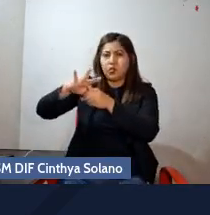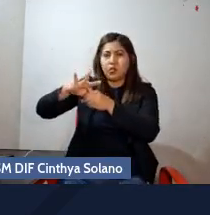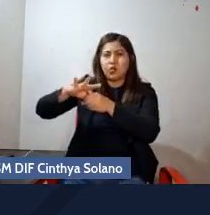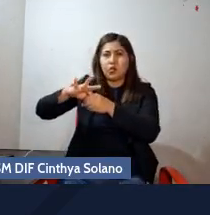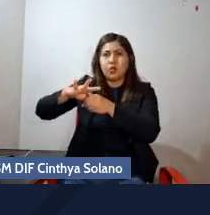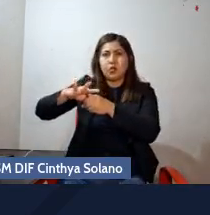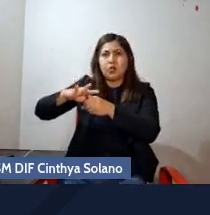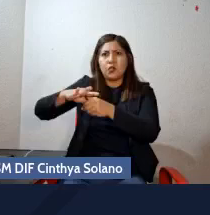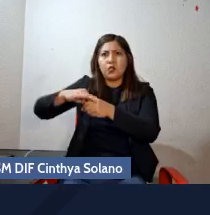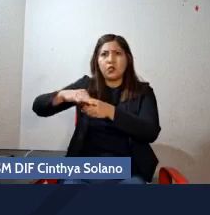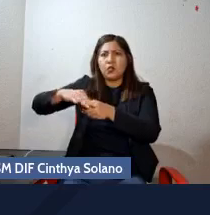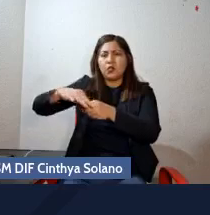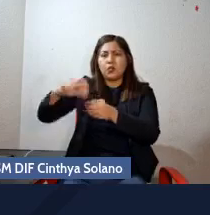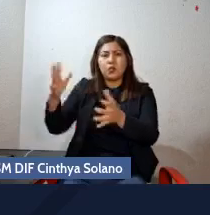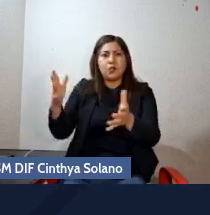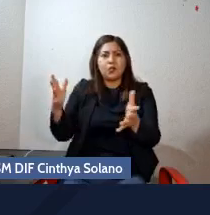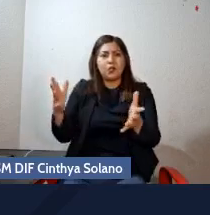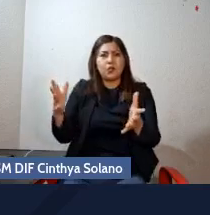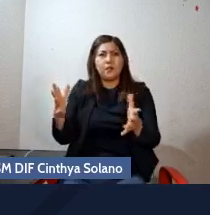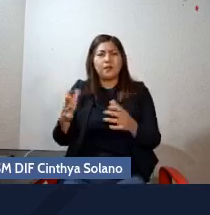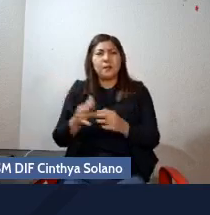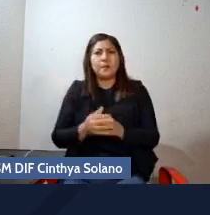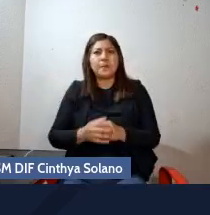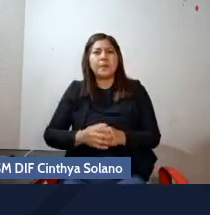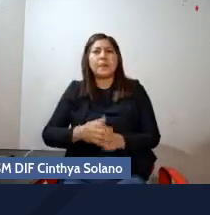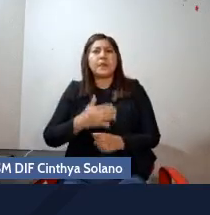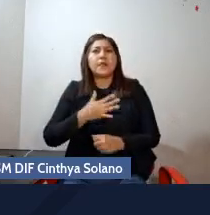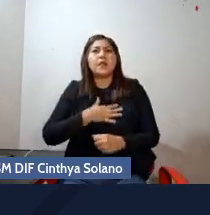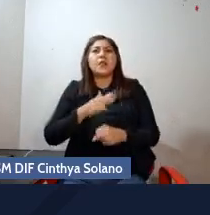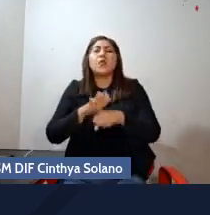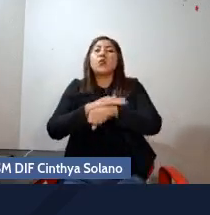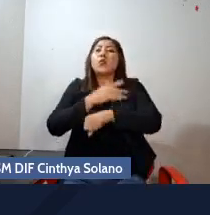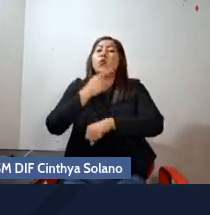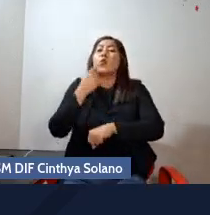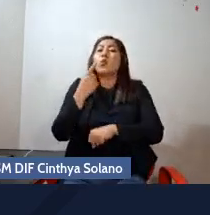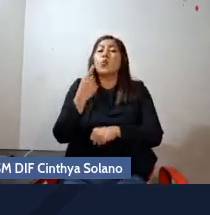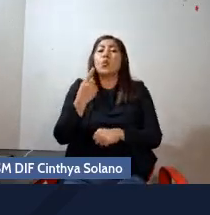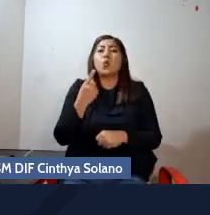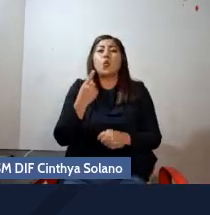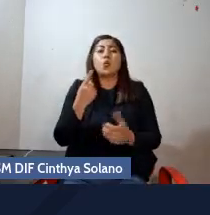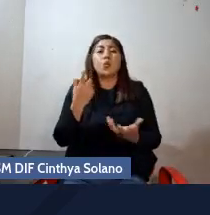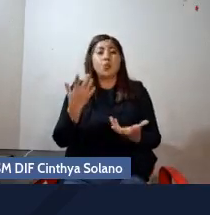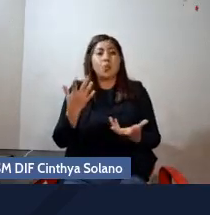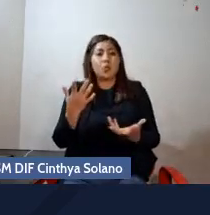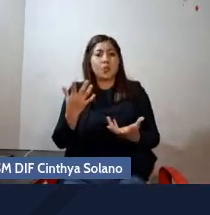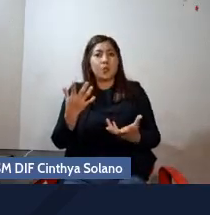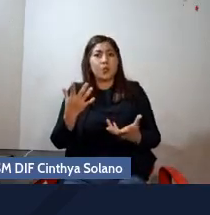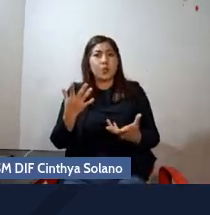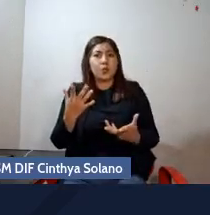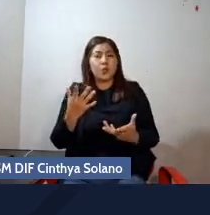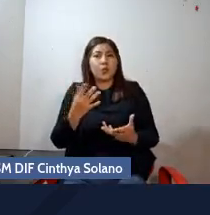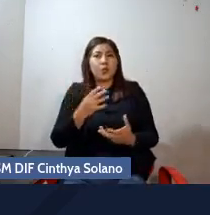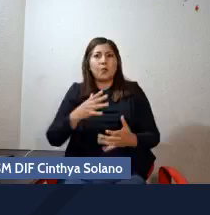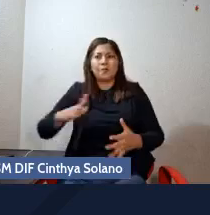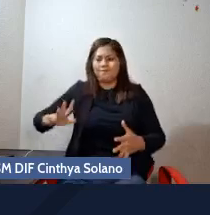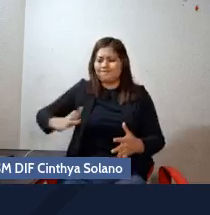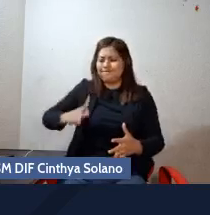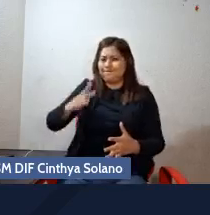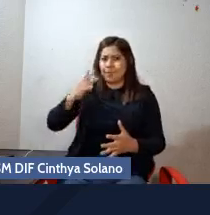a renovar, sino por la satisfacción de estar trabajando para nuestro país, para nuestras